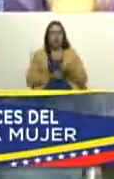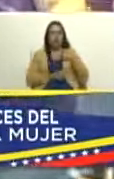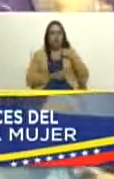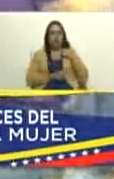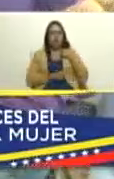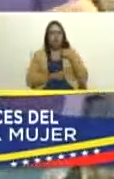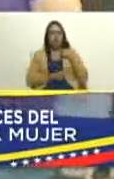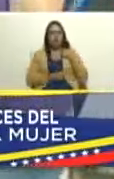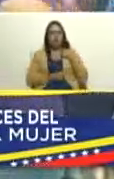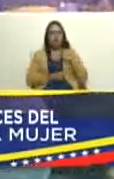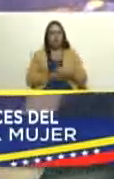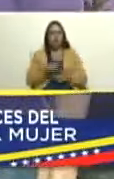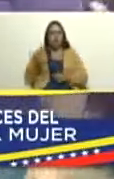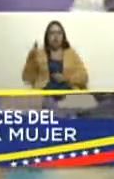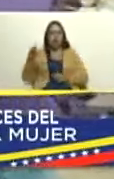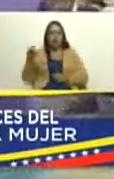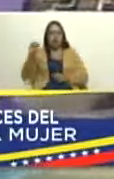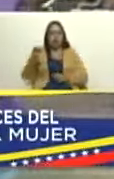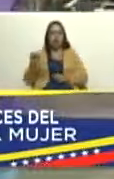Lucila.